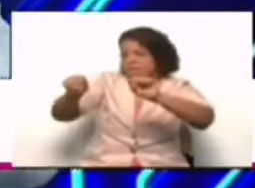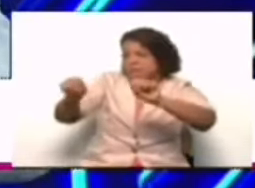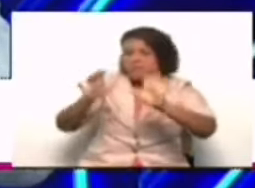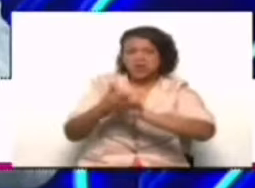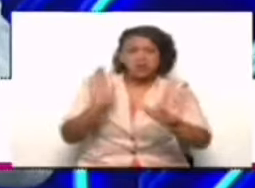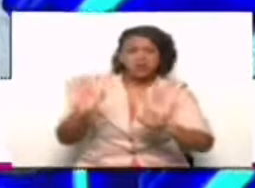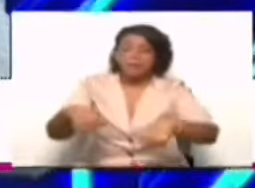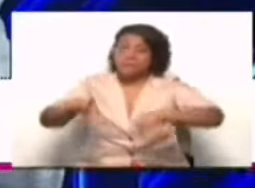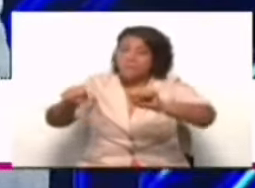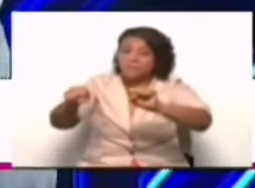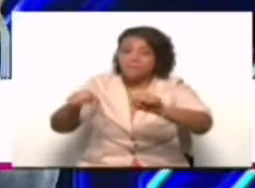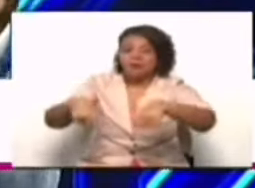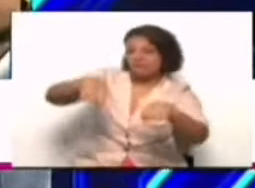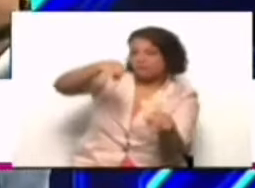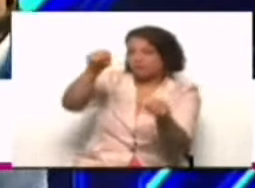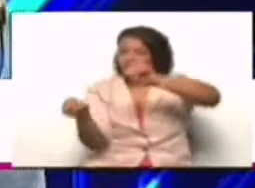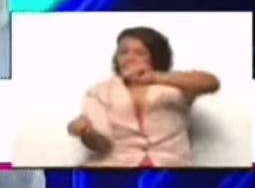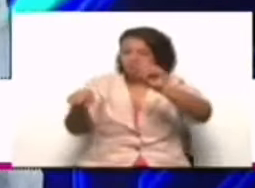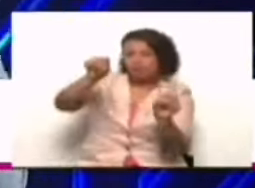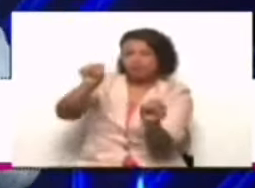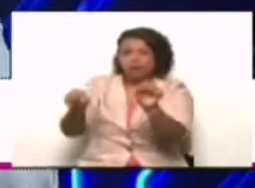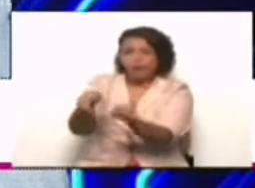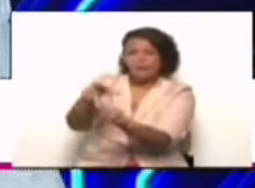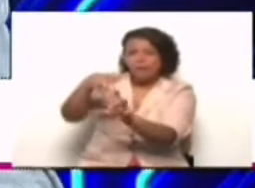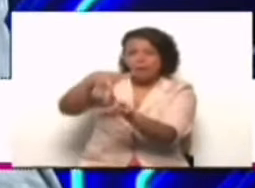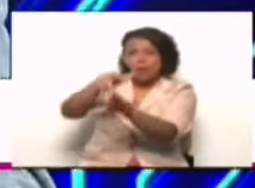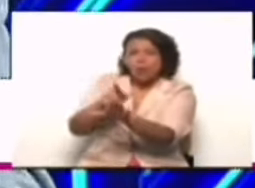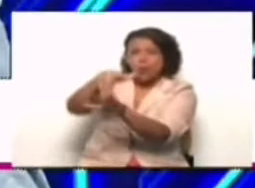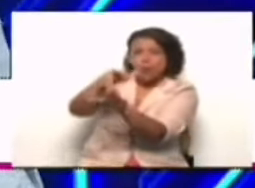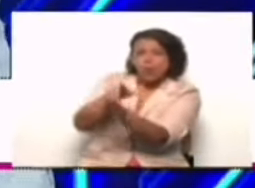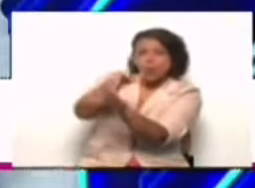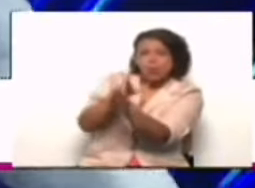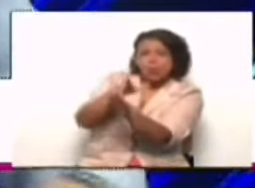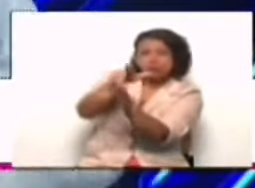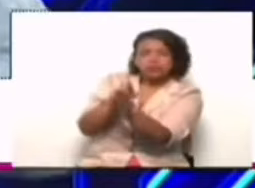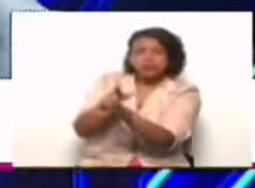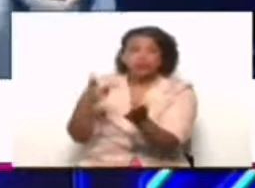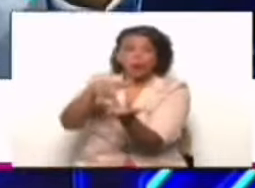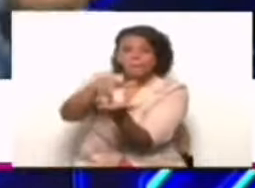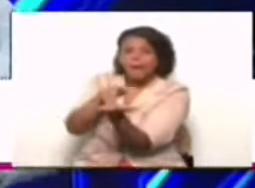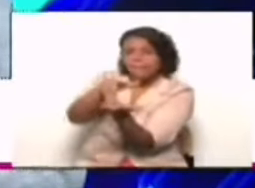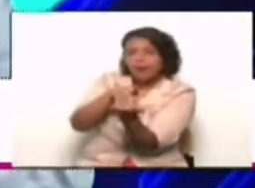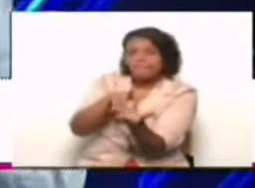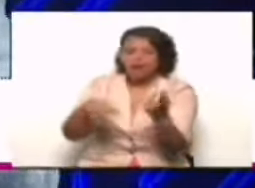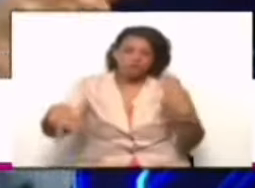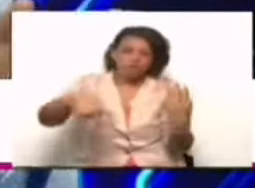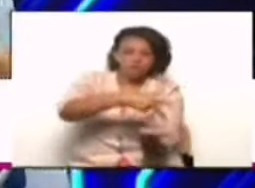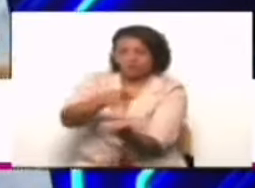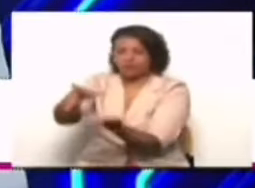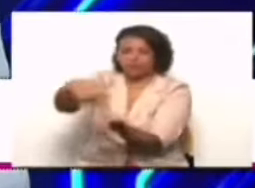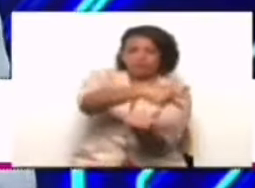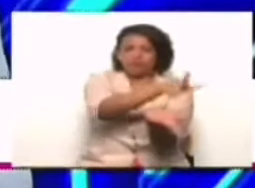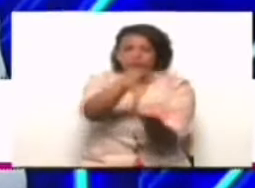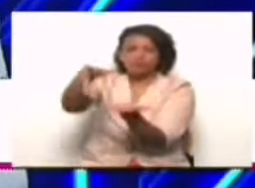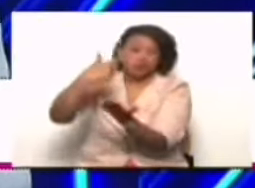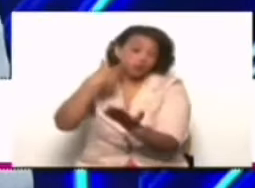Motopirueta. Entonces los motopiruetas empezaron a hacer sus piruetas. Yo me bajé y entonces ellos empezaron con las motos y me pasaban por al lado.